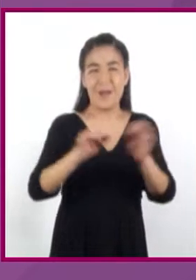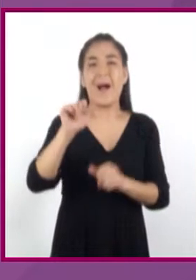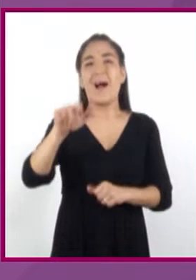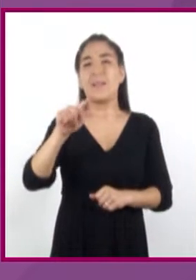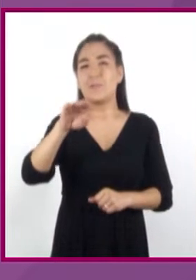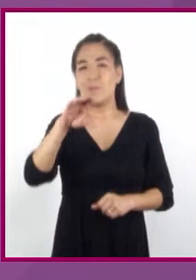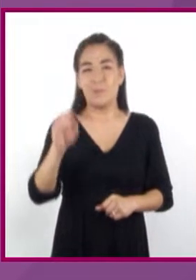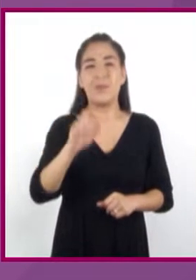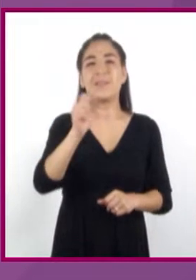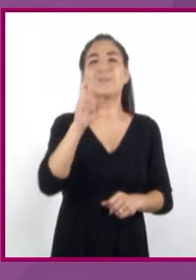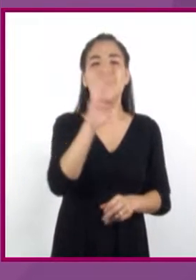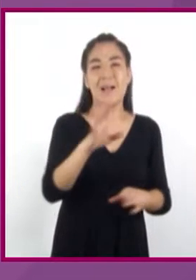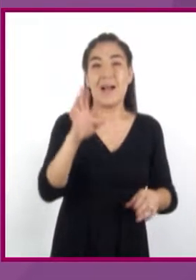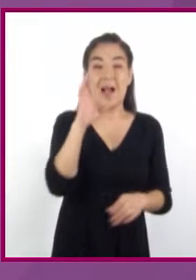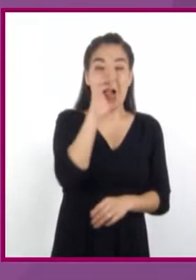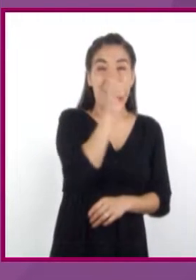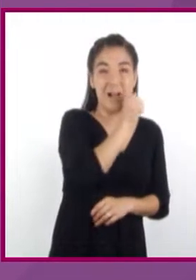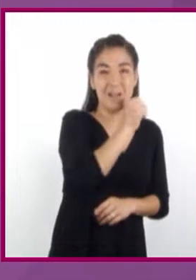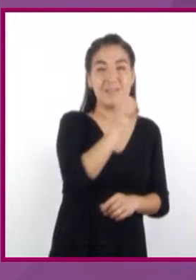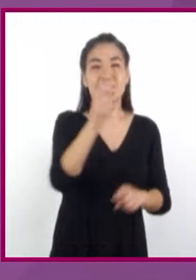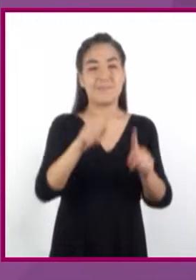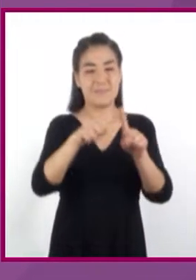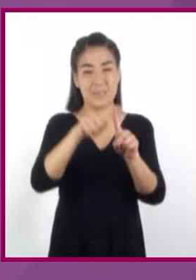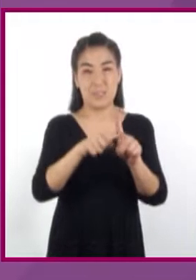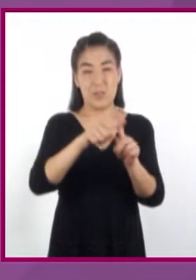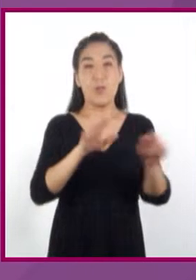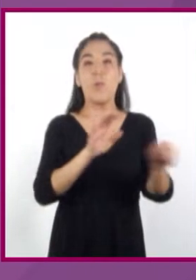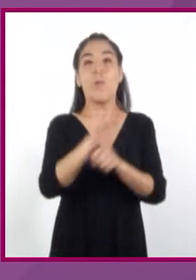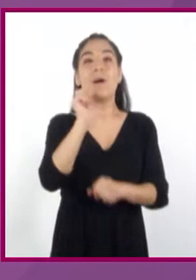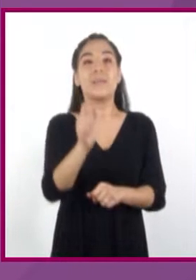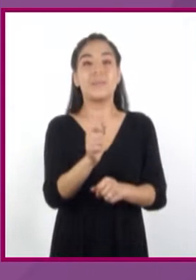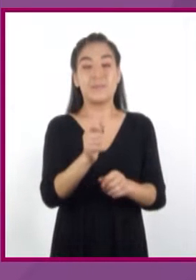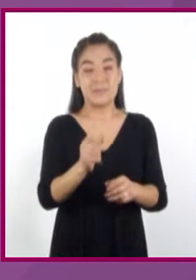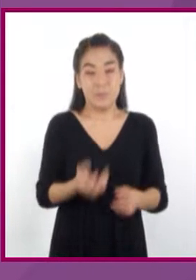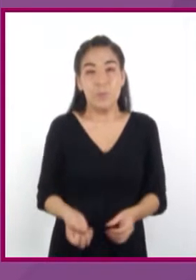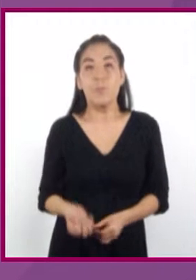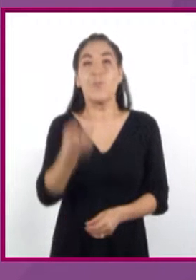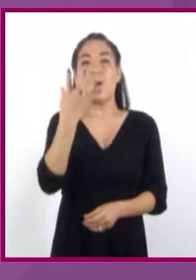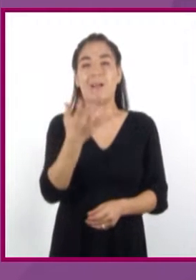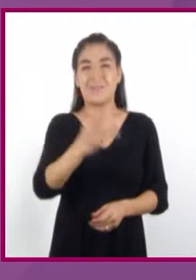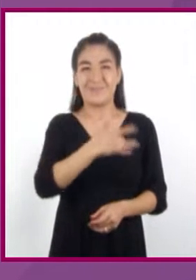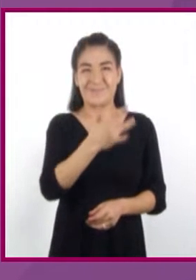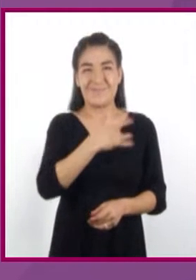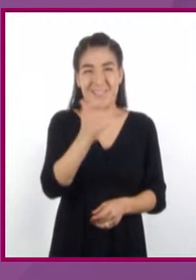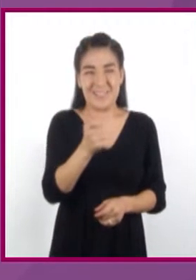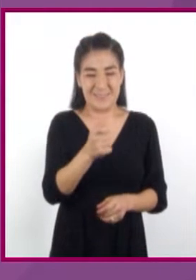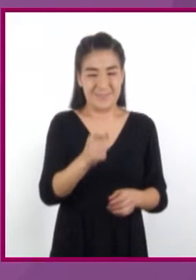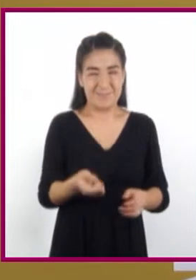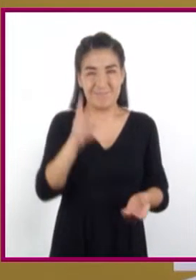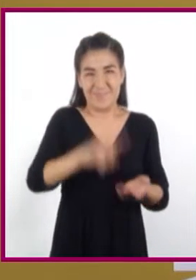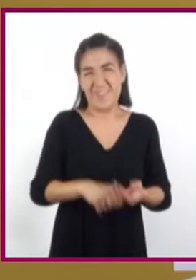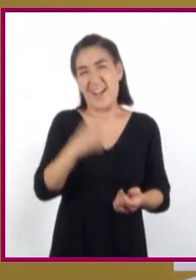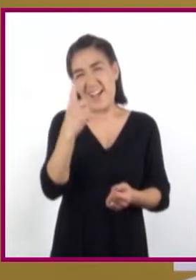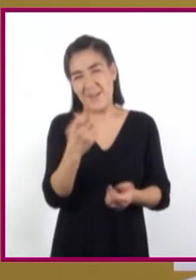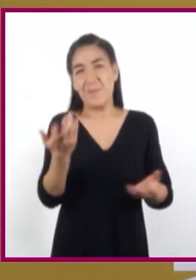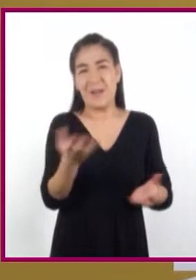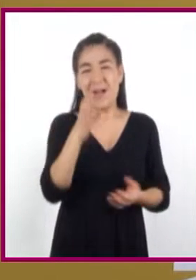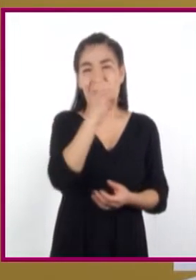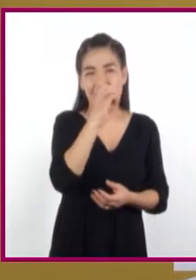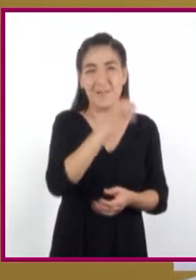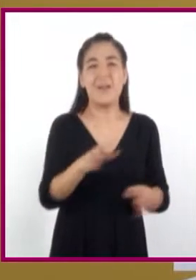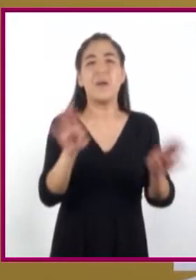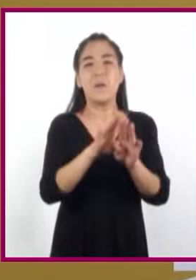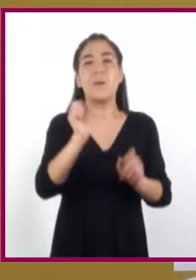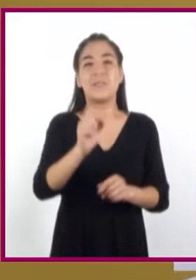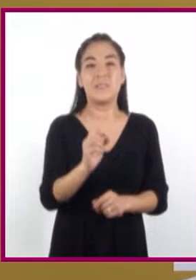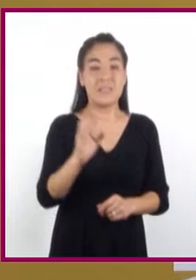al calor, la temperatura no depende de qué tanta cantidad tenga de una sustancia. El calor es